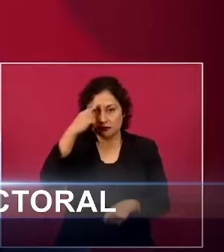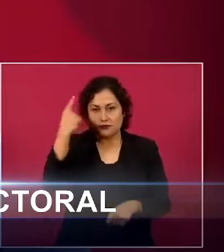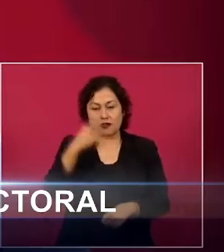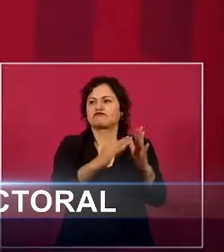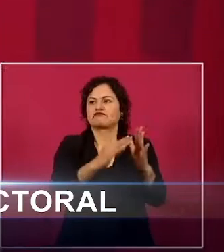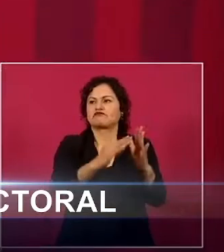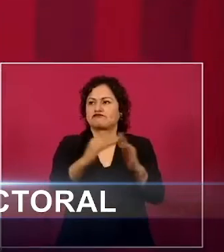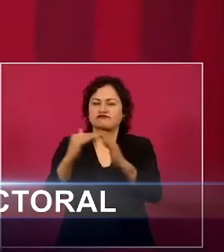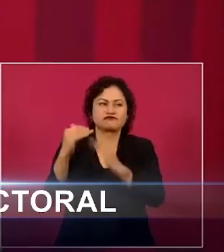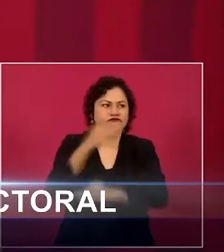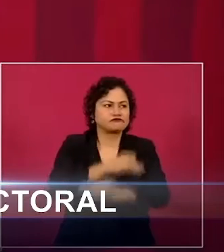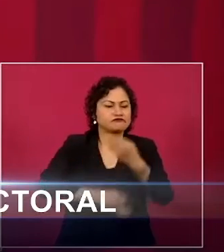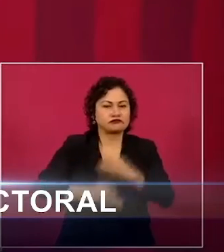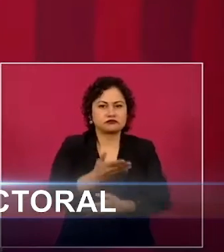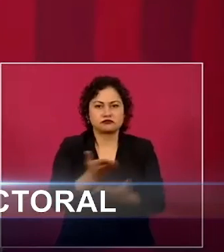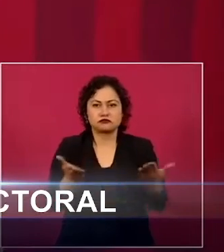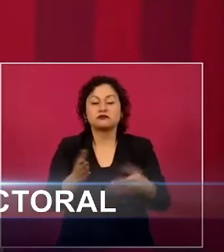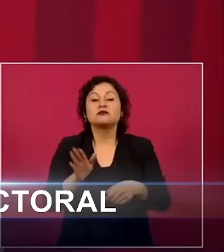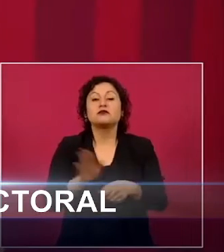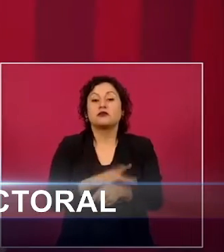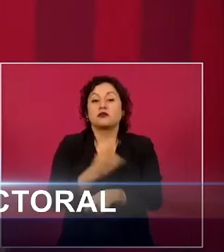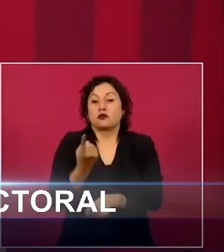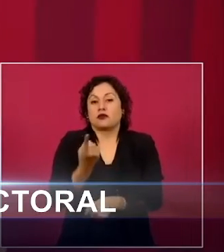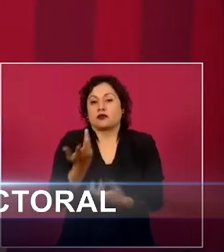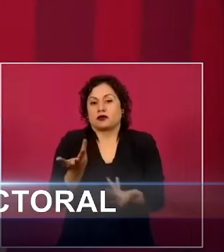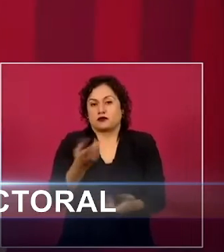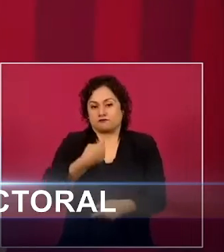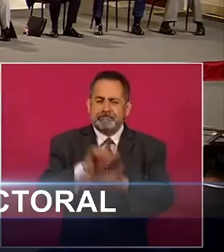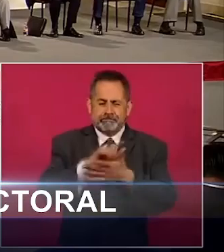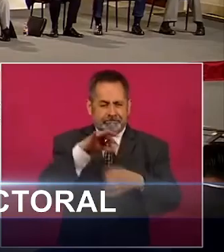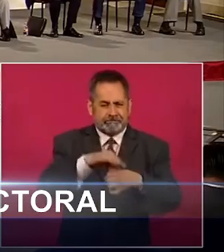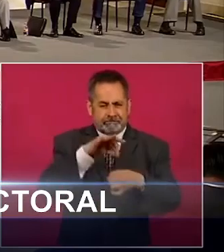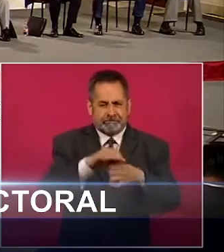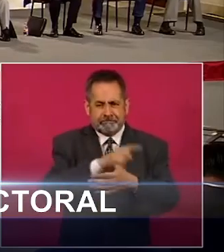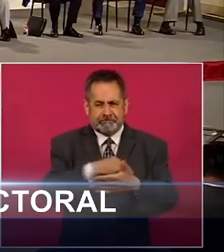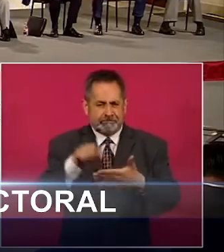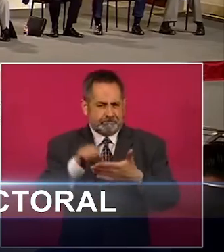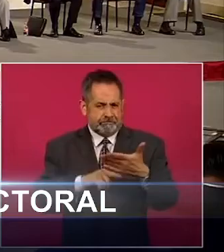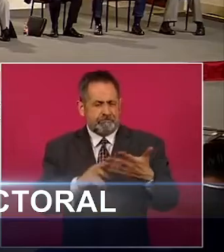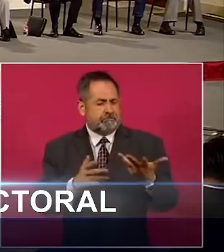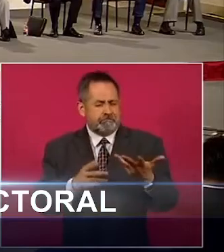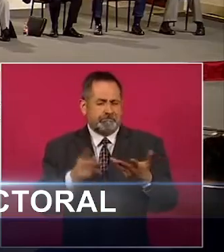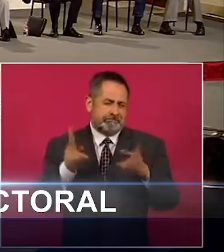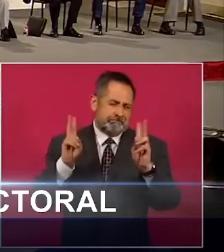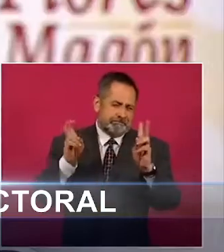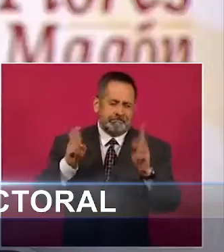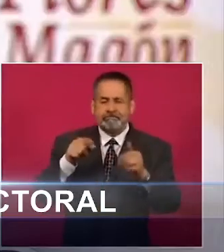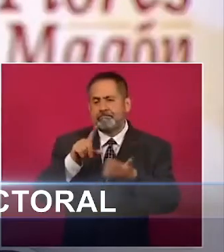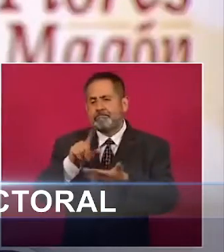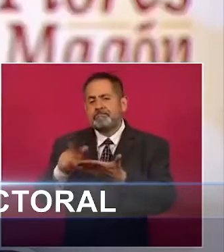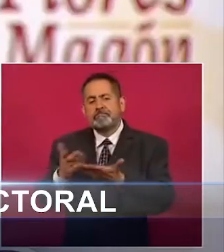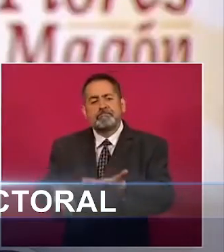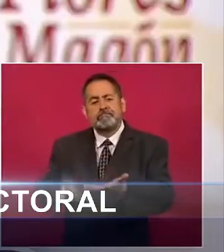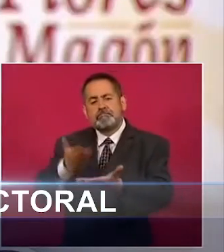usted menciona a perpetuarse en el poder pero además de perpetuarse en el poder que no buscaba